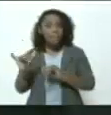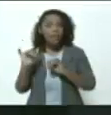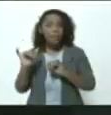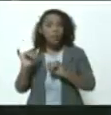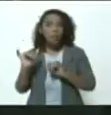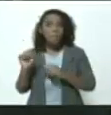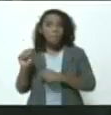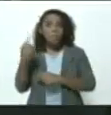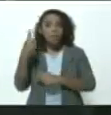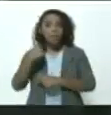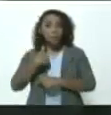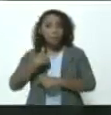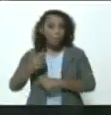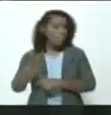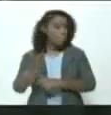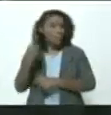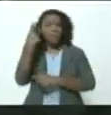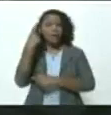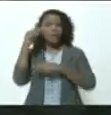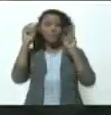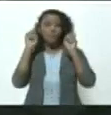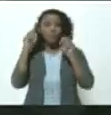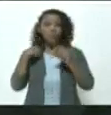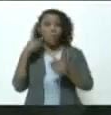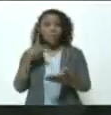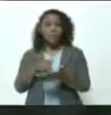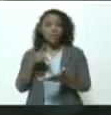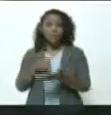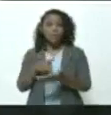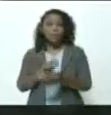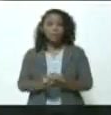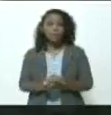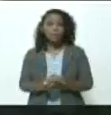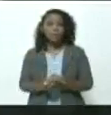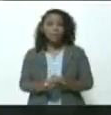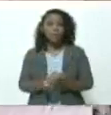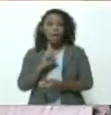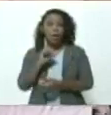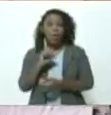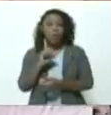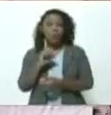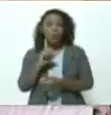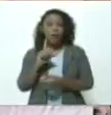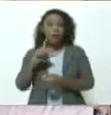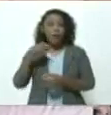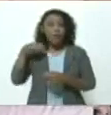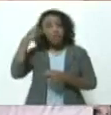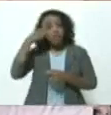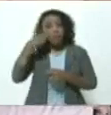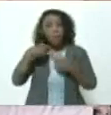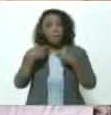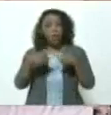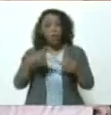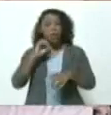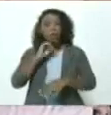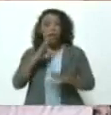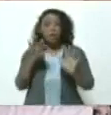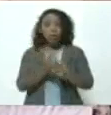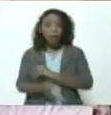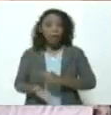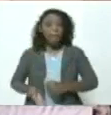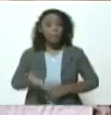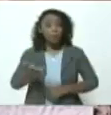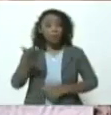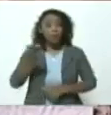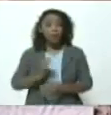es primera vez que participo en una serie, además, histórica,